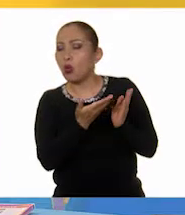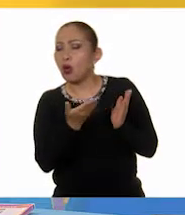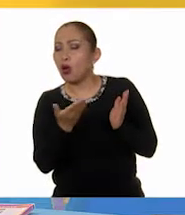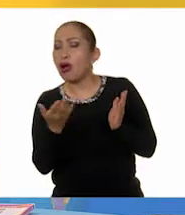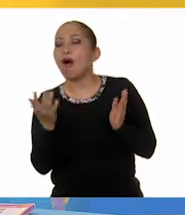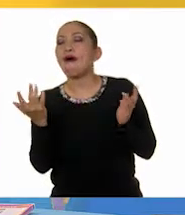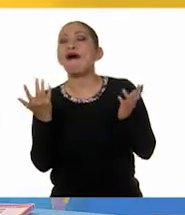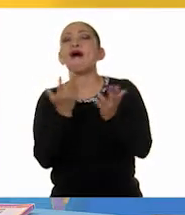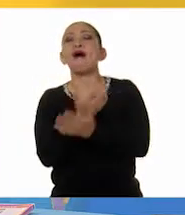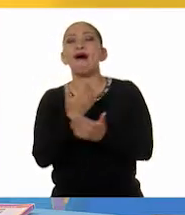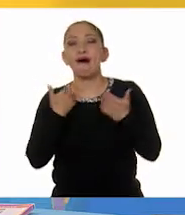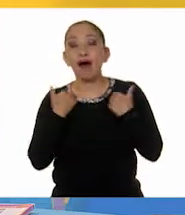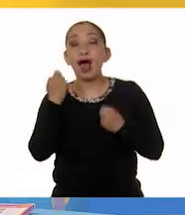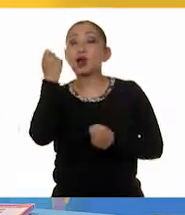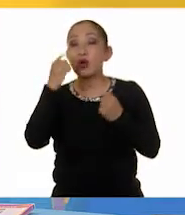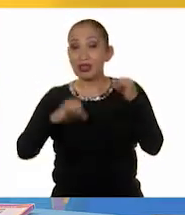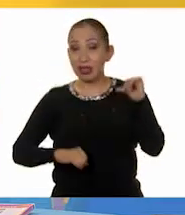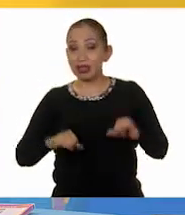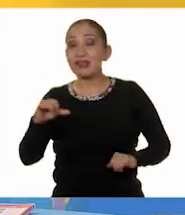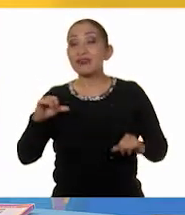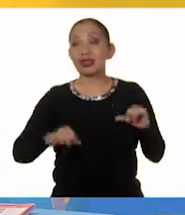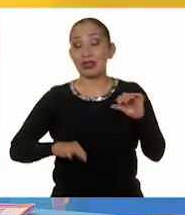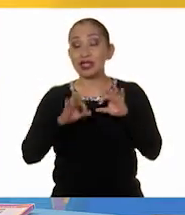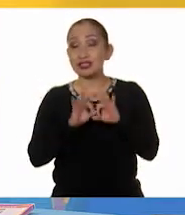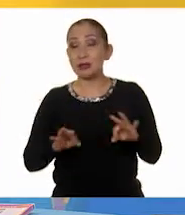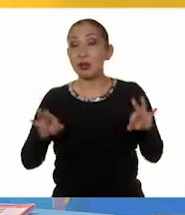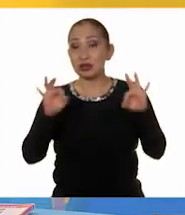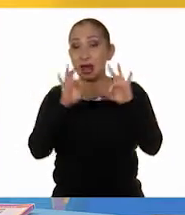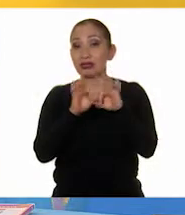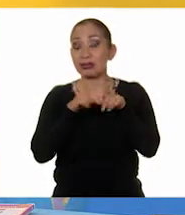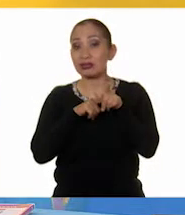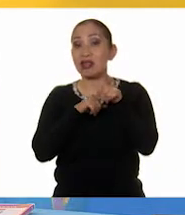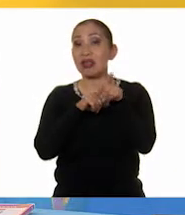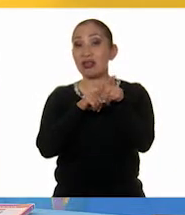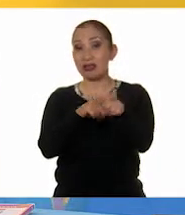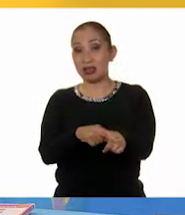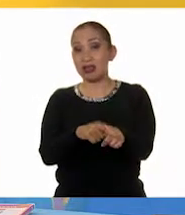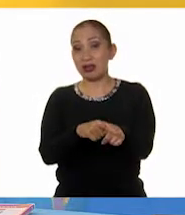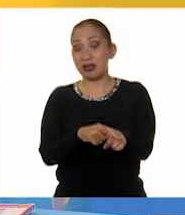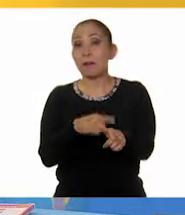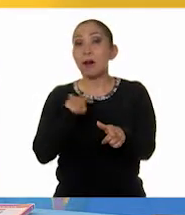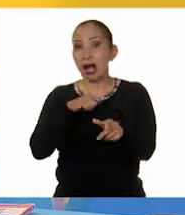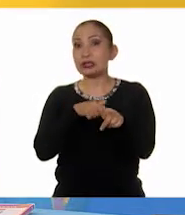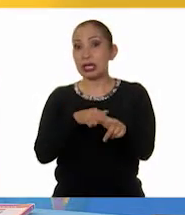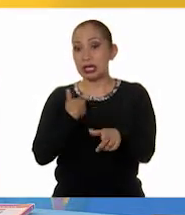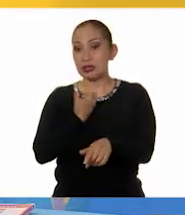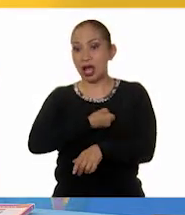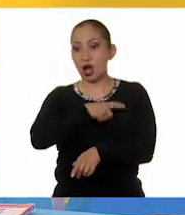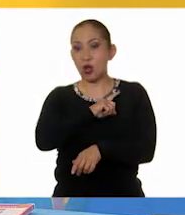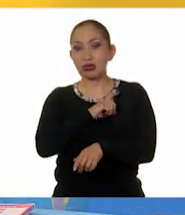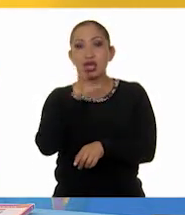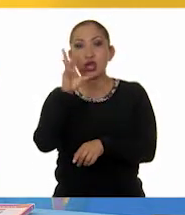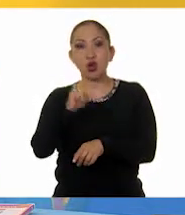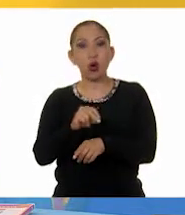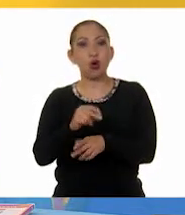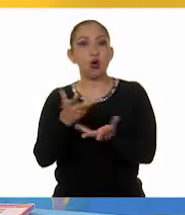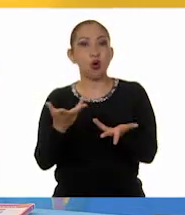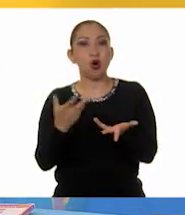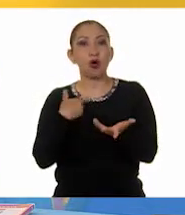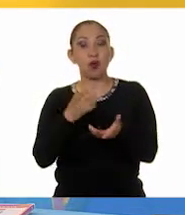cuáles son algunas de las acciones que es importante conservar para mantenernos sanos y que no impactan en la economía de